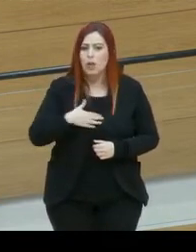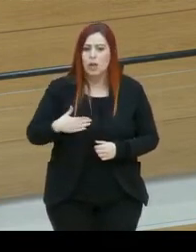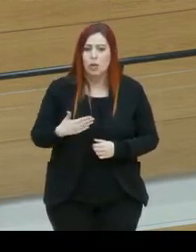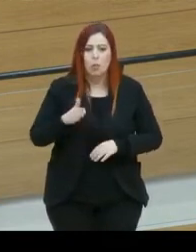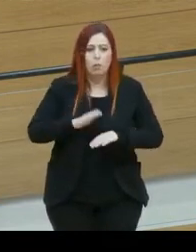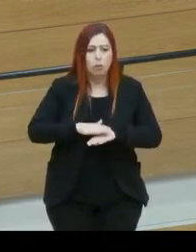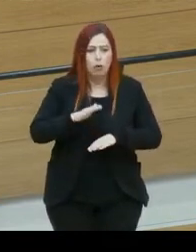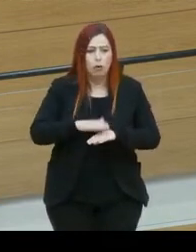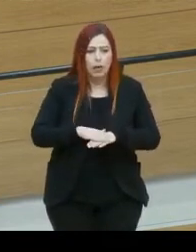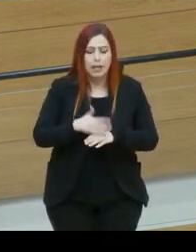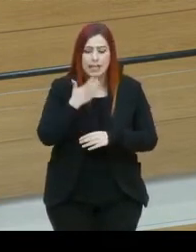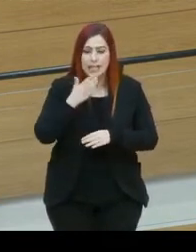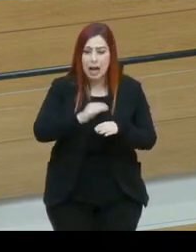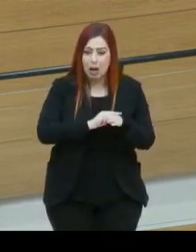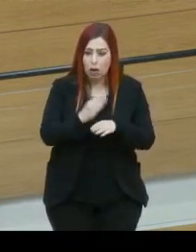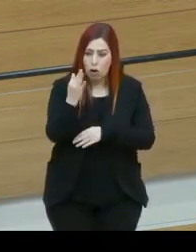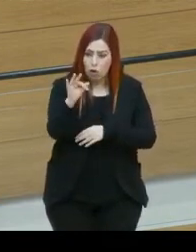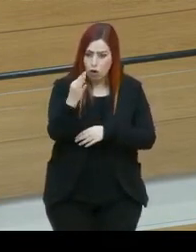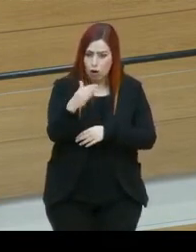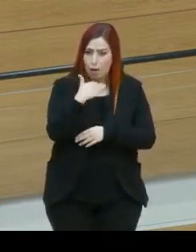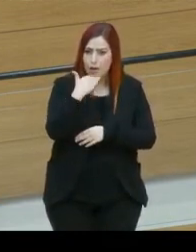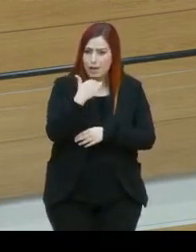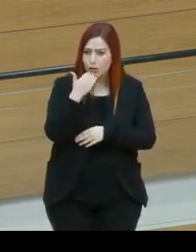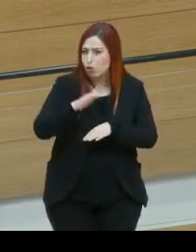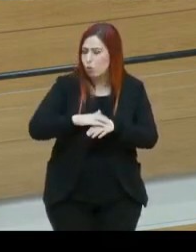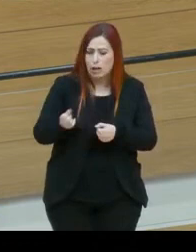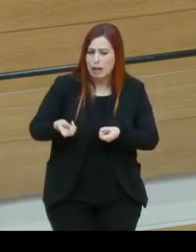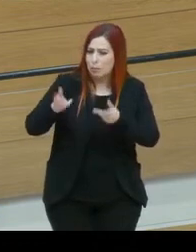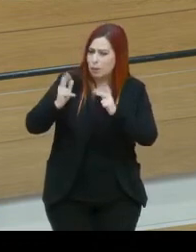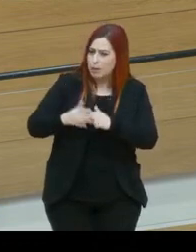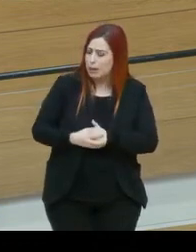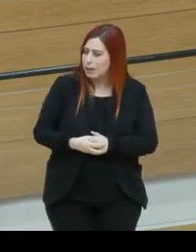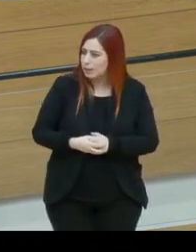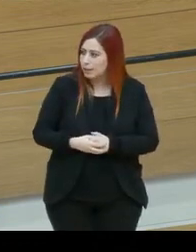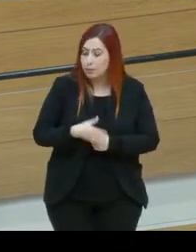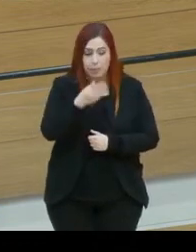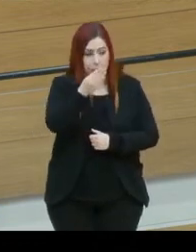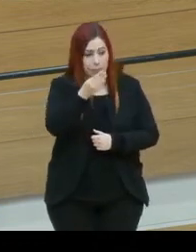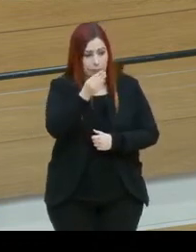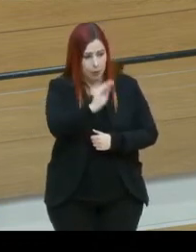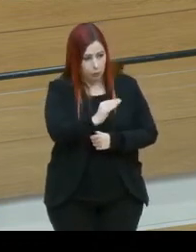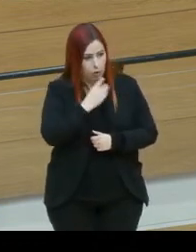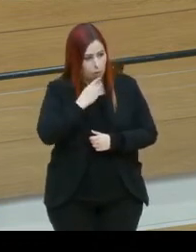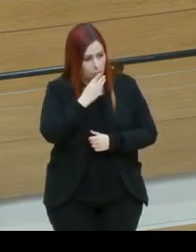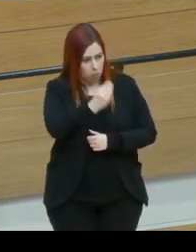por qué si el alcohol es una droga es tan peligroso, ¿por qué está permitido? Buena pregunta.